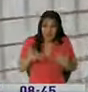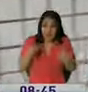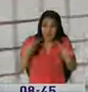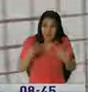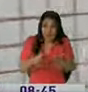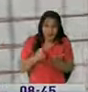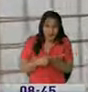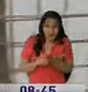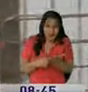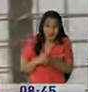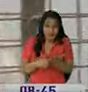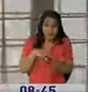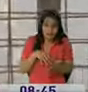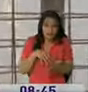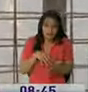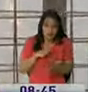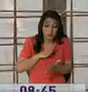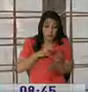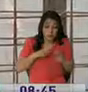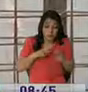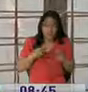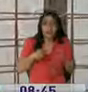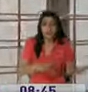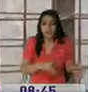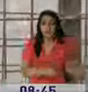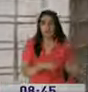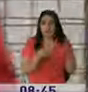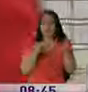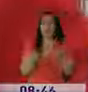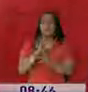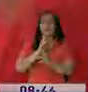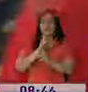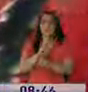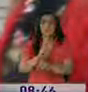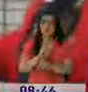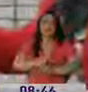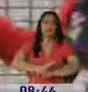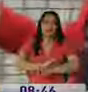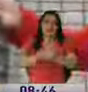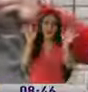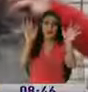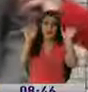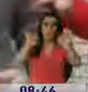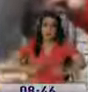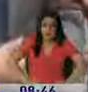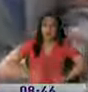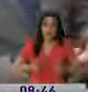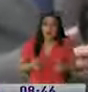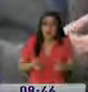ese análisis completo de la situación, nosotros podremos ya dar una respuesta más